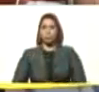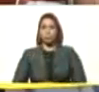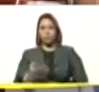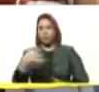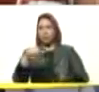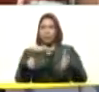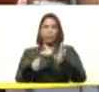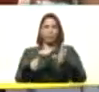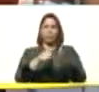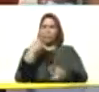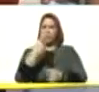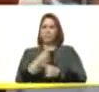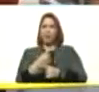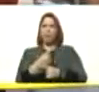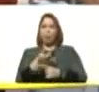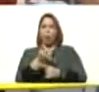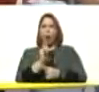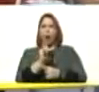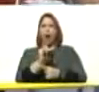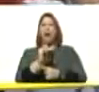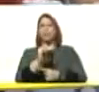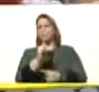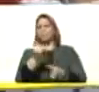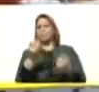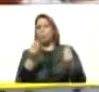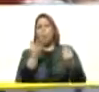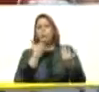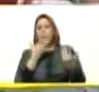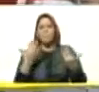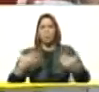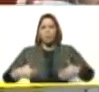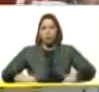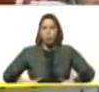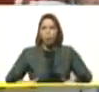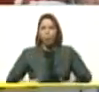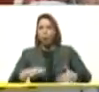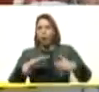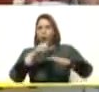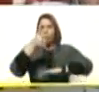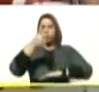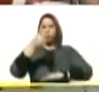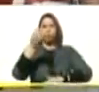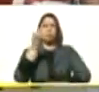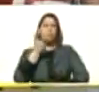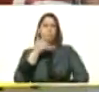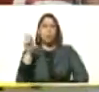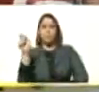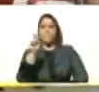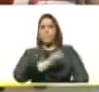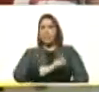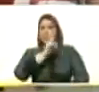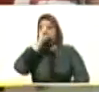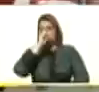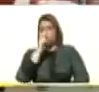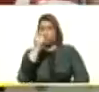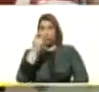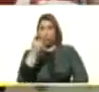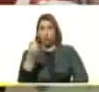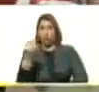dónde debemos poner el acento principal del esfuerzo en los meses y años que están por venir.